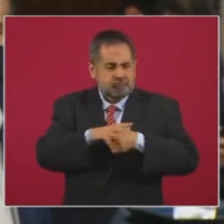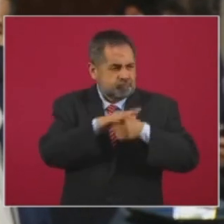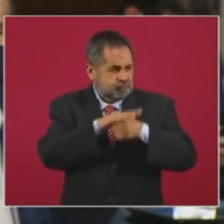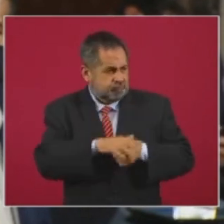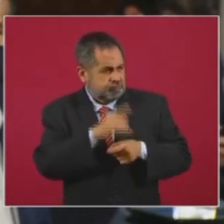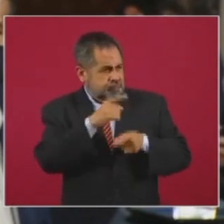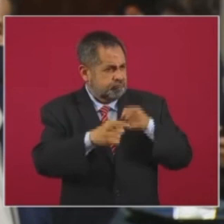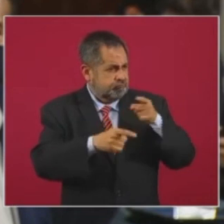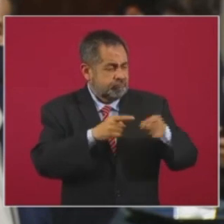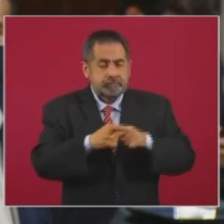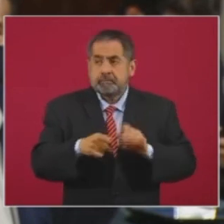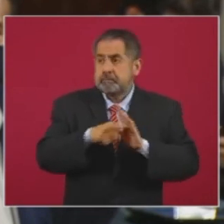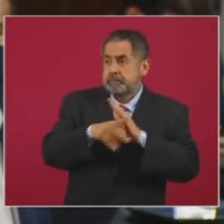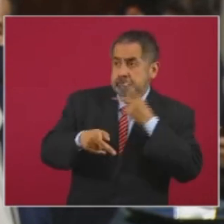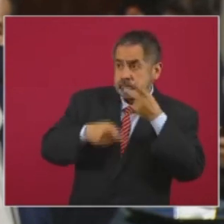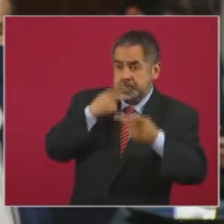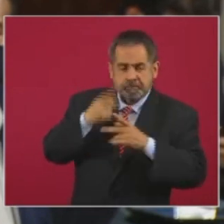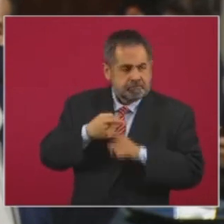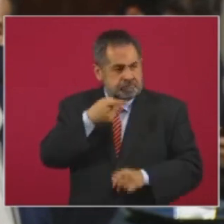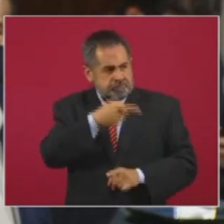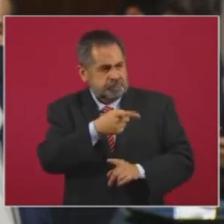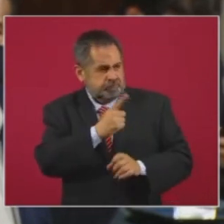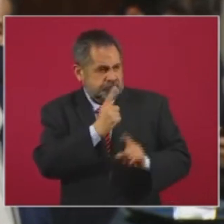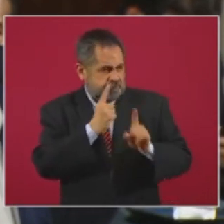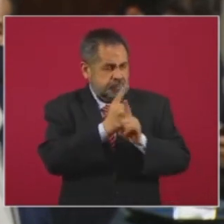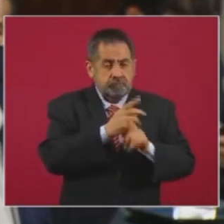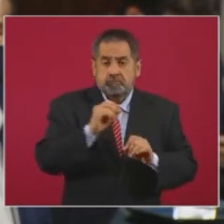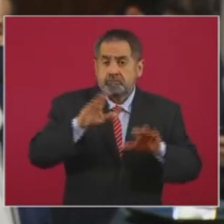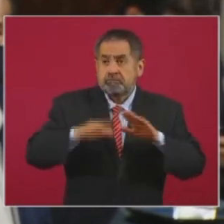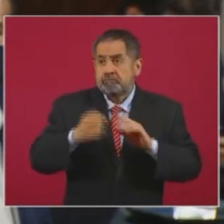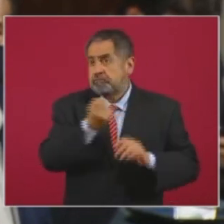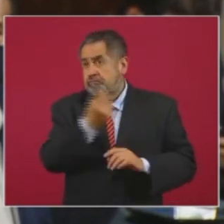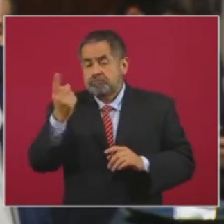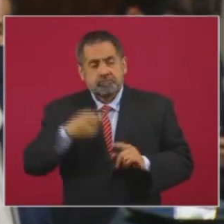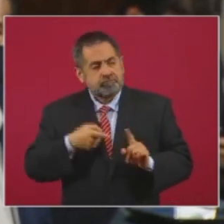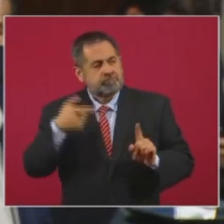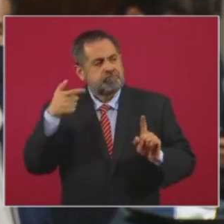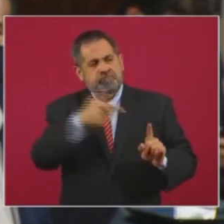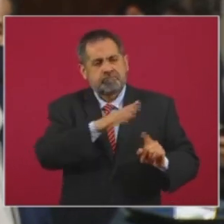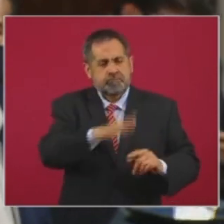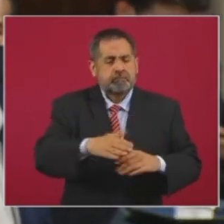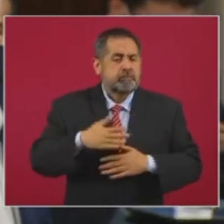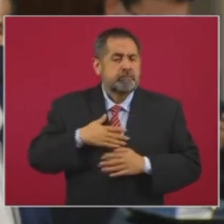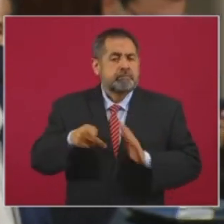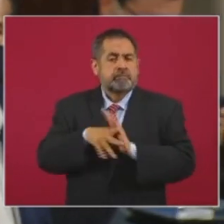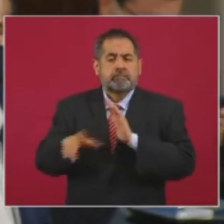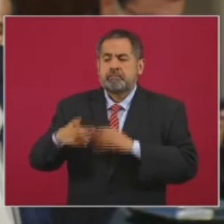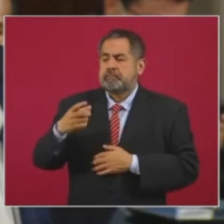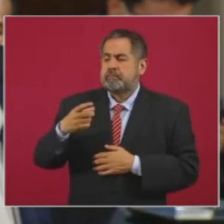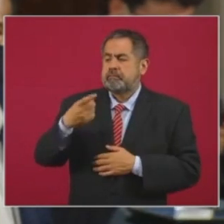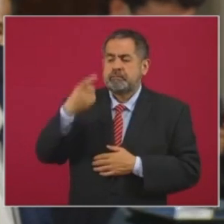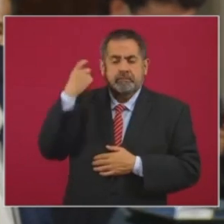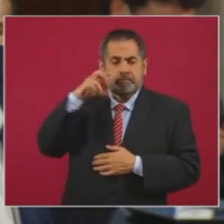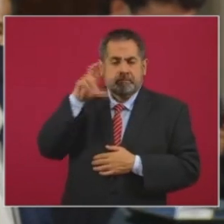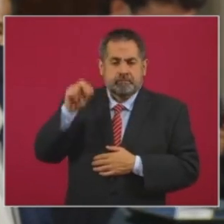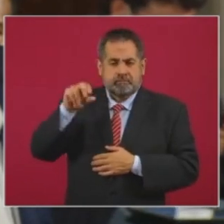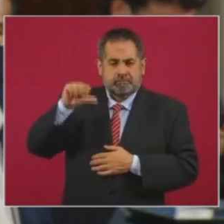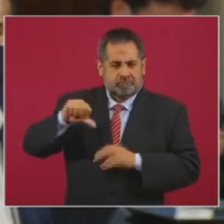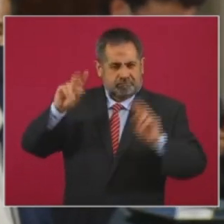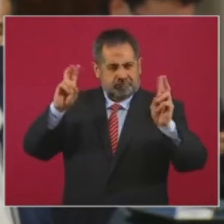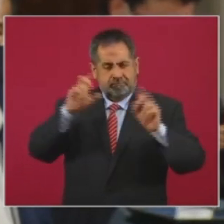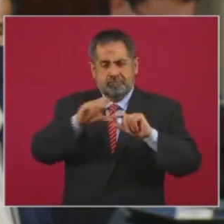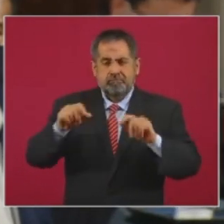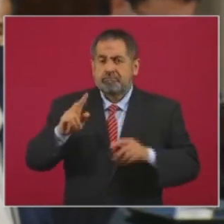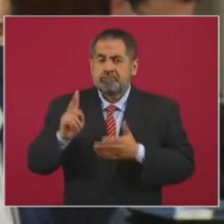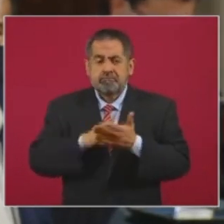sucia, exiliarlos a través de amenazas o asesinarlos. Nuestro diario, el Quintana Roo hoy, es acosado constantemente y